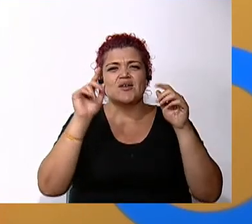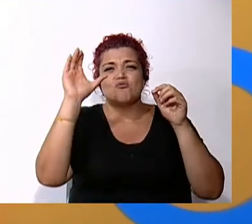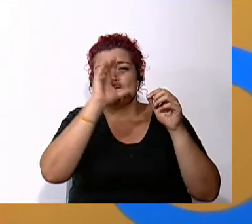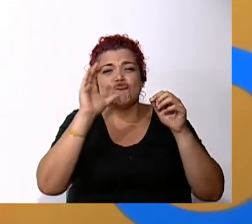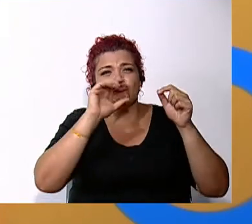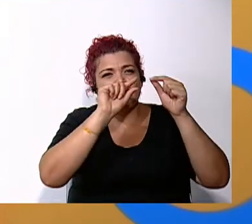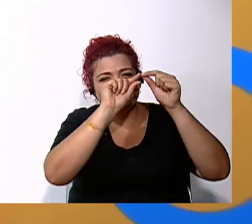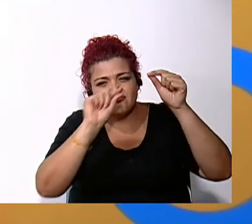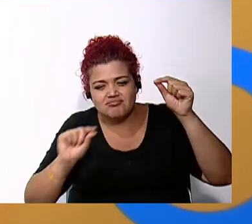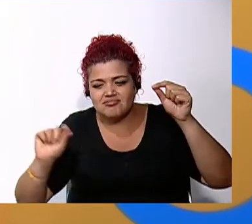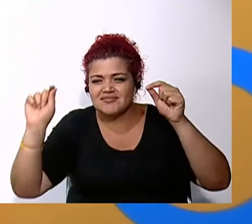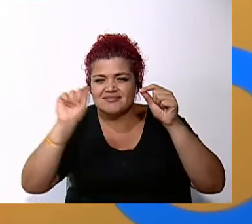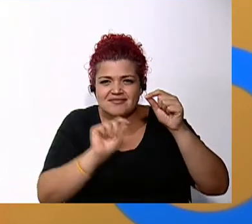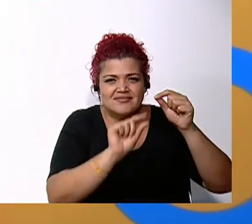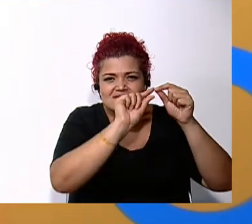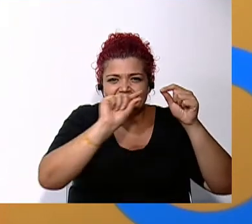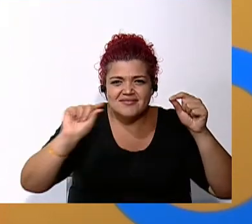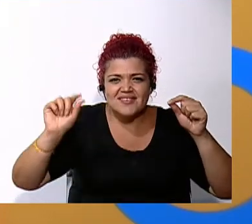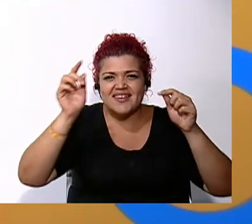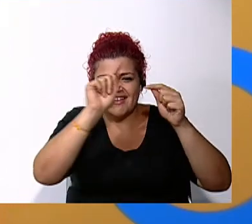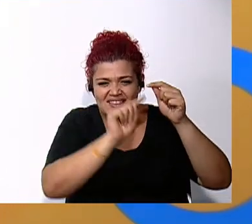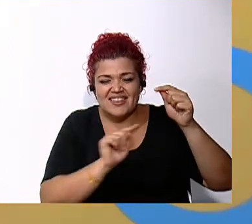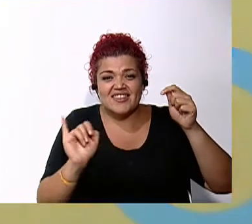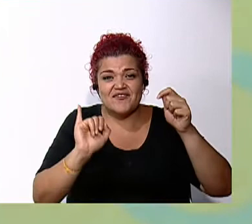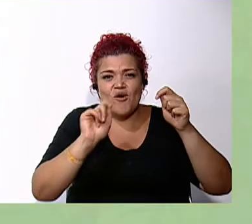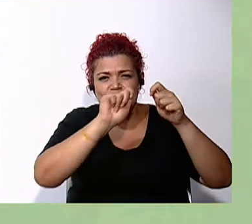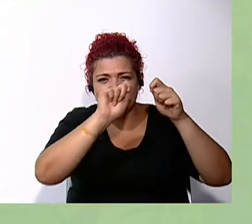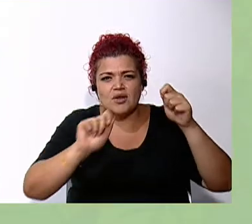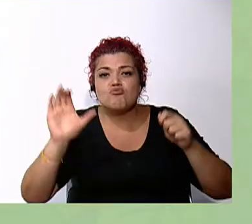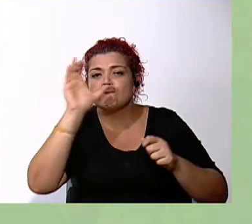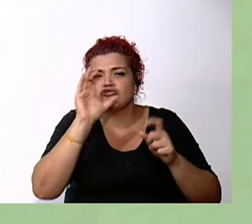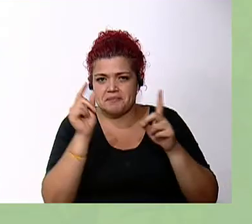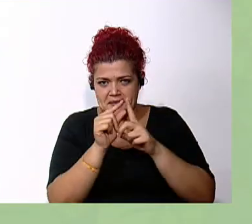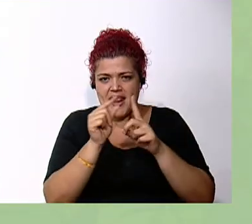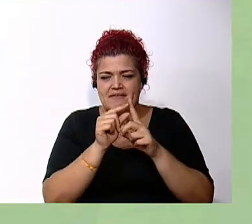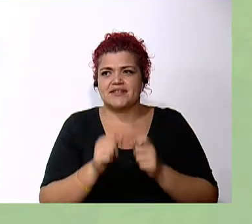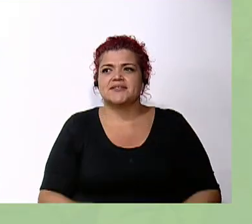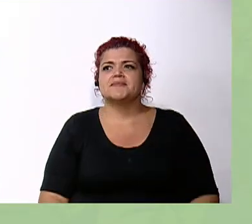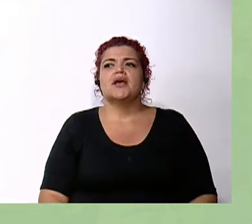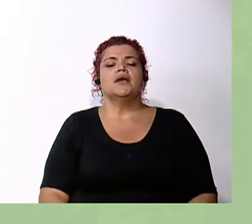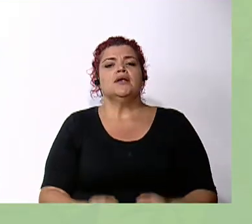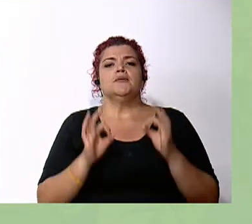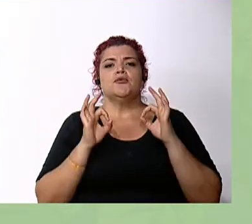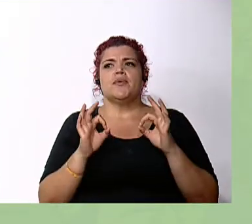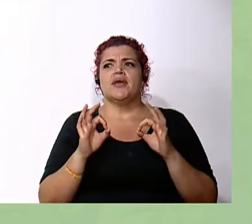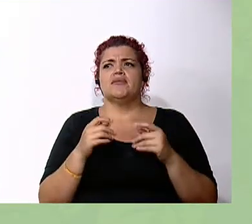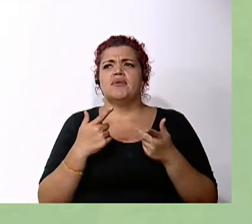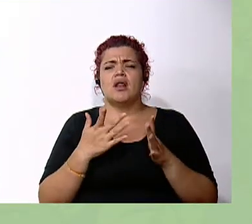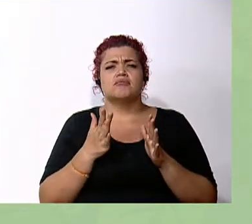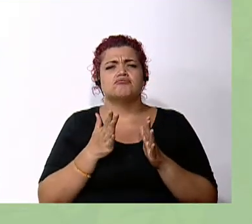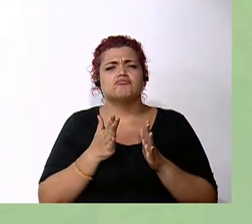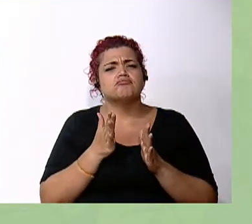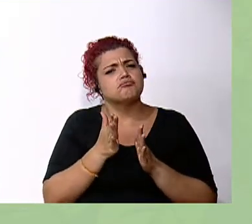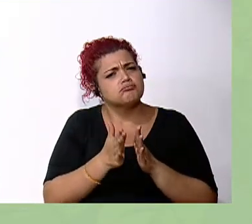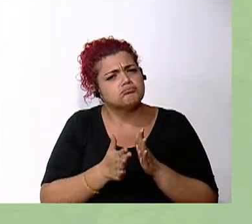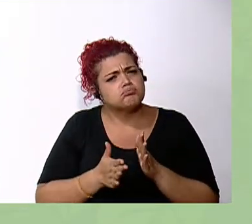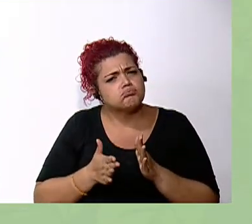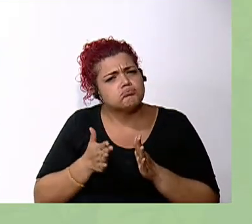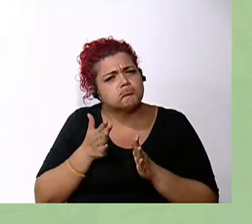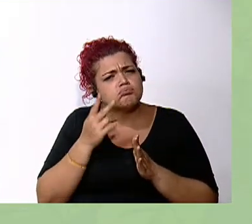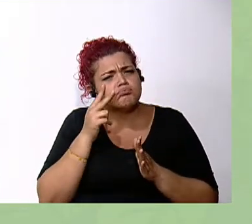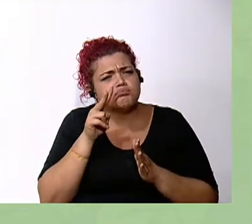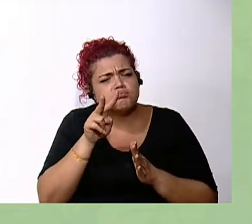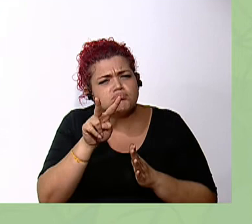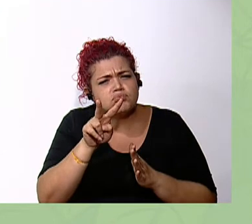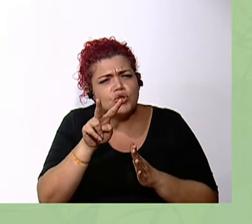traigo el día de hoy. Vamos a observarla. Muy bien, con detenimiento vamos a observar todas